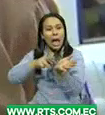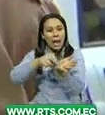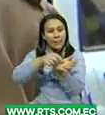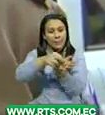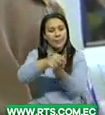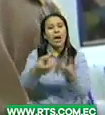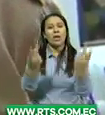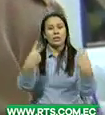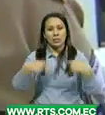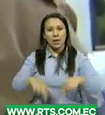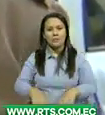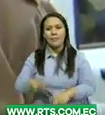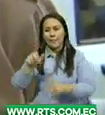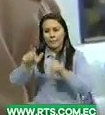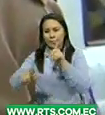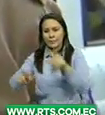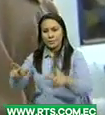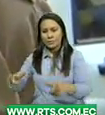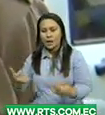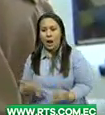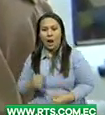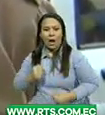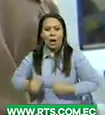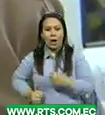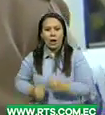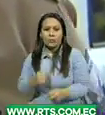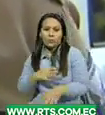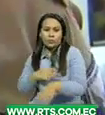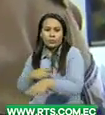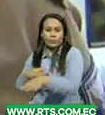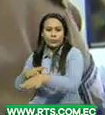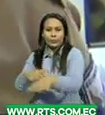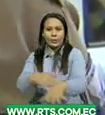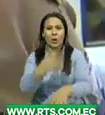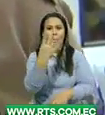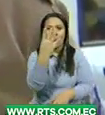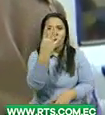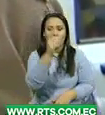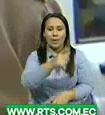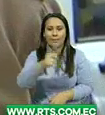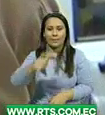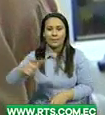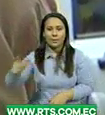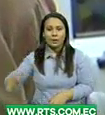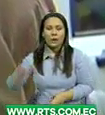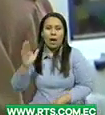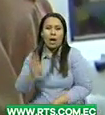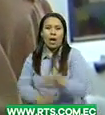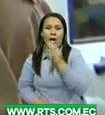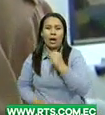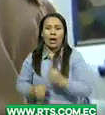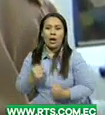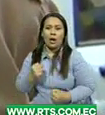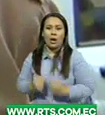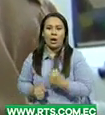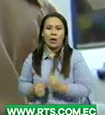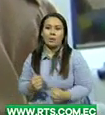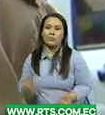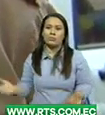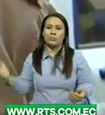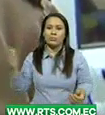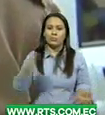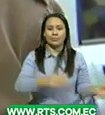pero habían salido en precipitada carrera. Eran cuatro individuos los que salieron, los mismos que habían ingresado al local, y